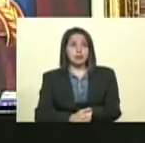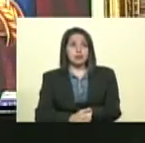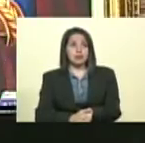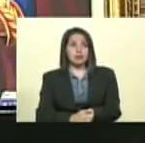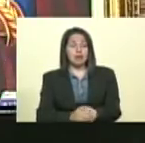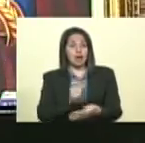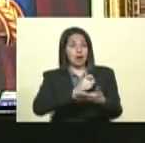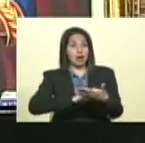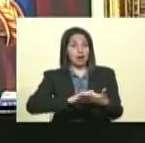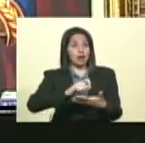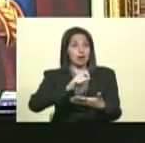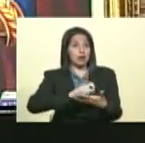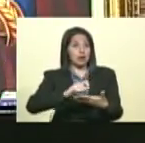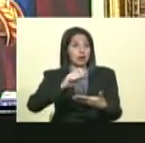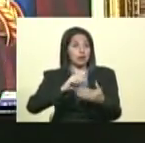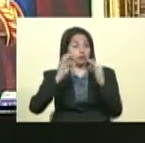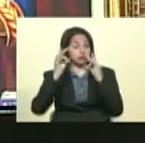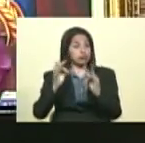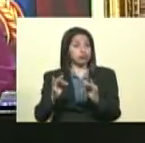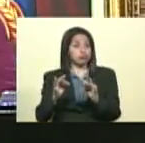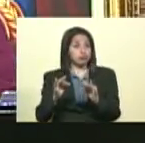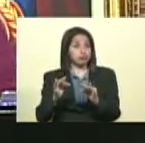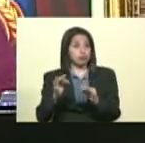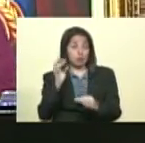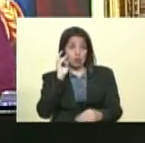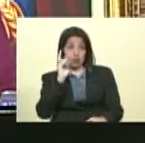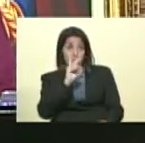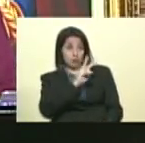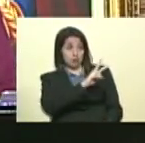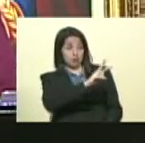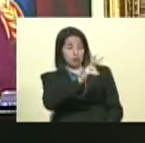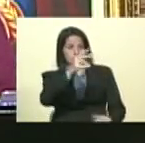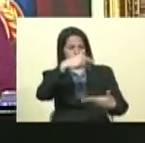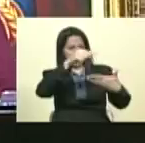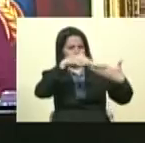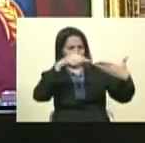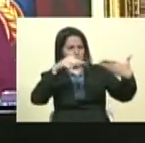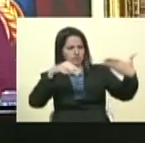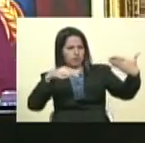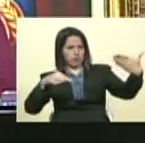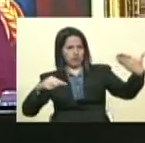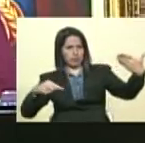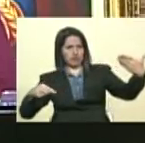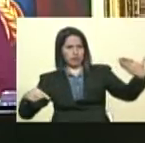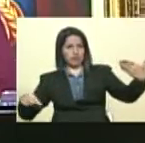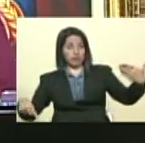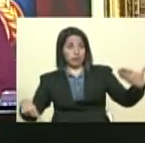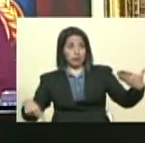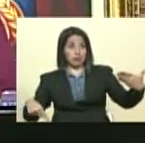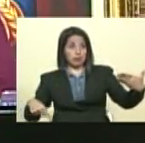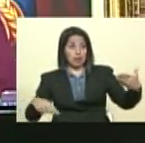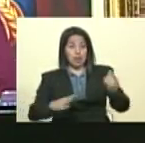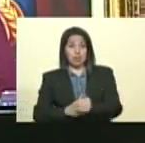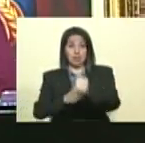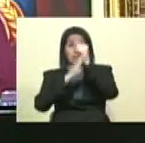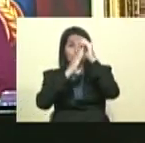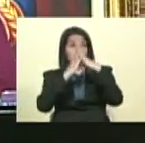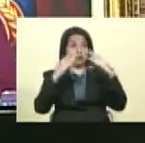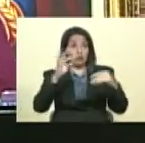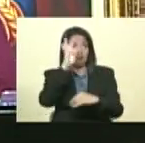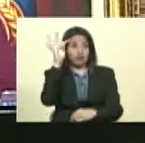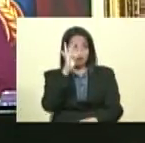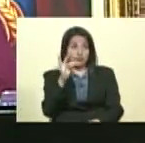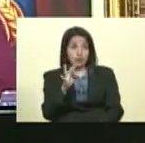Voy a proceder formalmente viendo la firma de todos ustedes, dirigentes de todas las